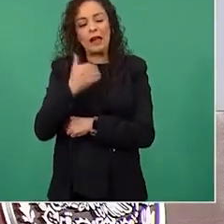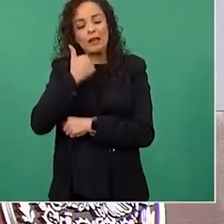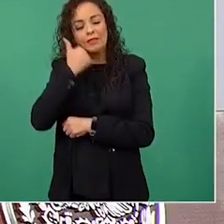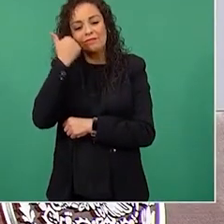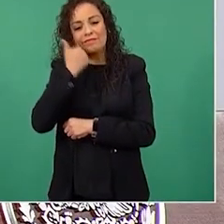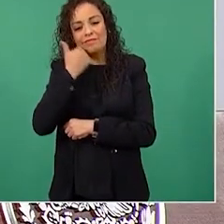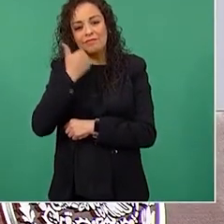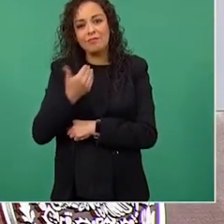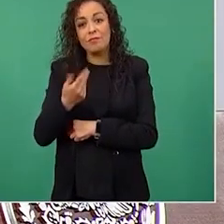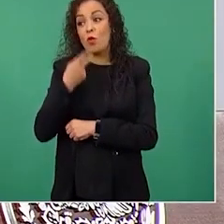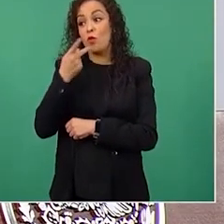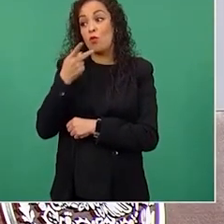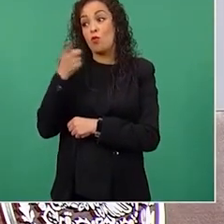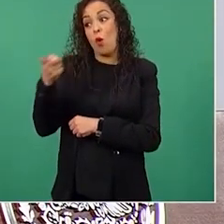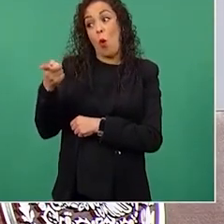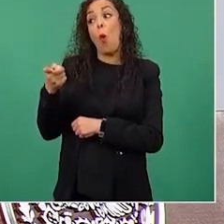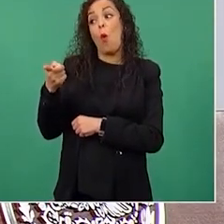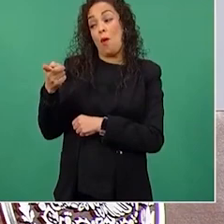adulador.